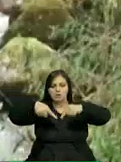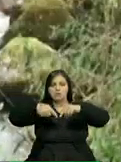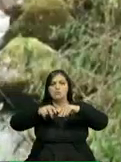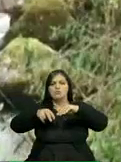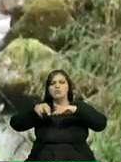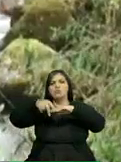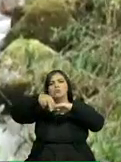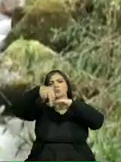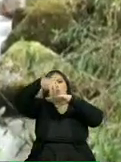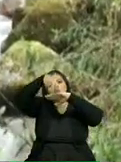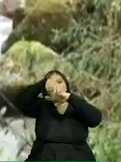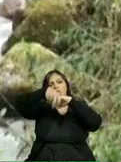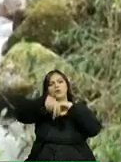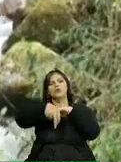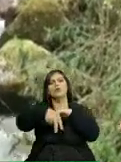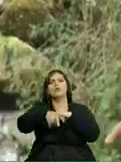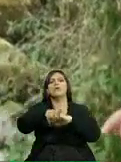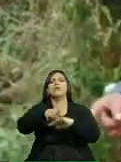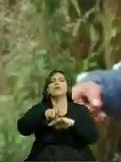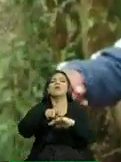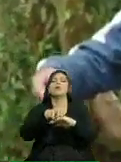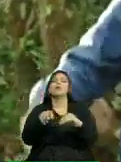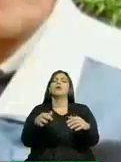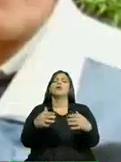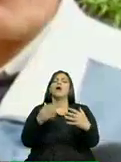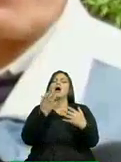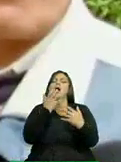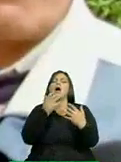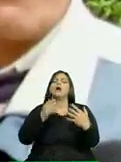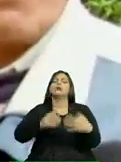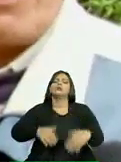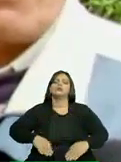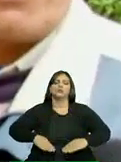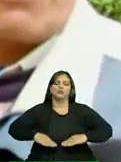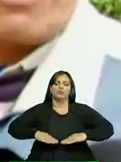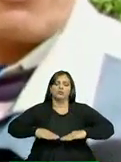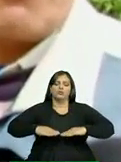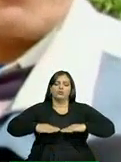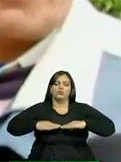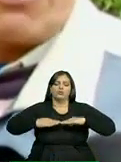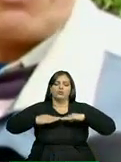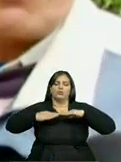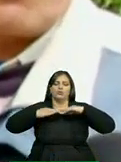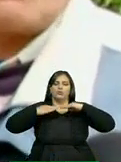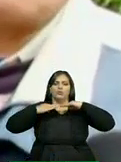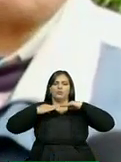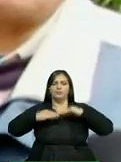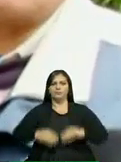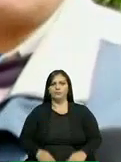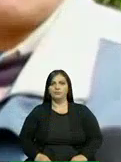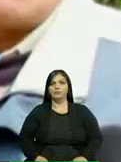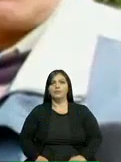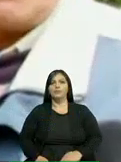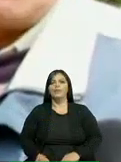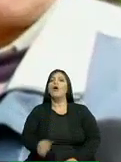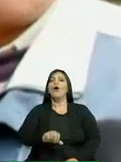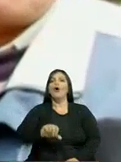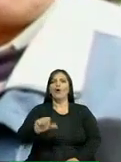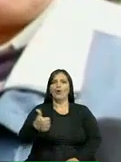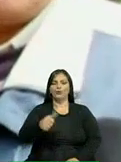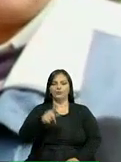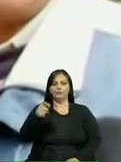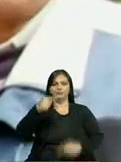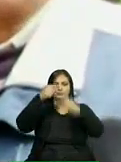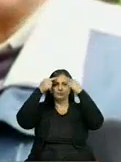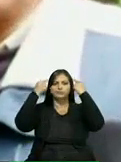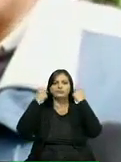sitio original de la aparición de la Virgen del Quinche. Un español, Diego de Robles, escultor, cuando venía desde Quinche para